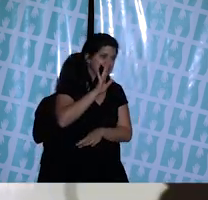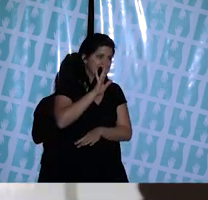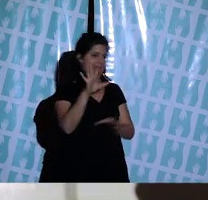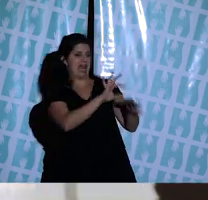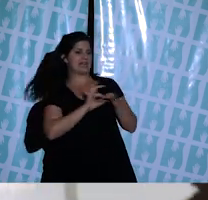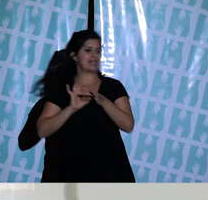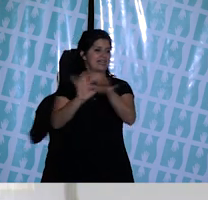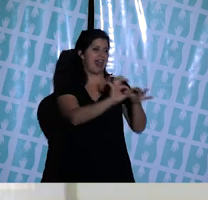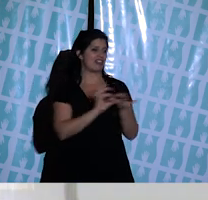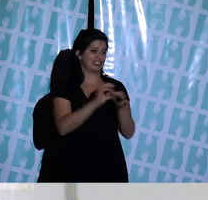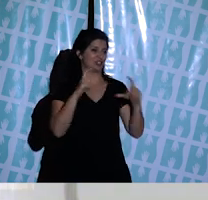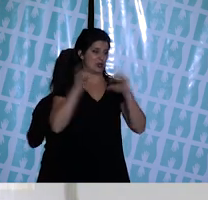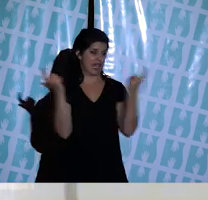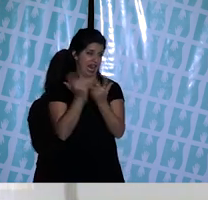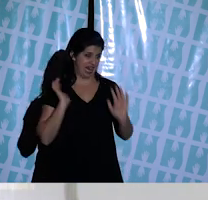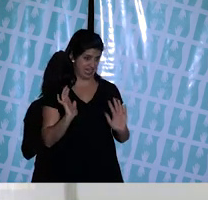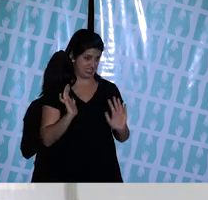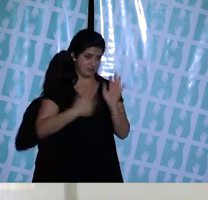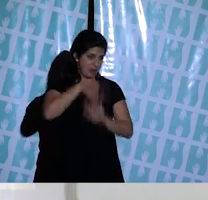para que vos no puedas parar,